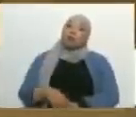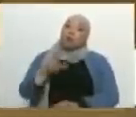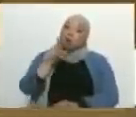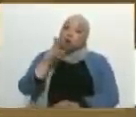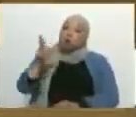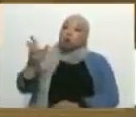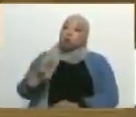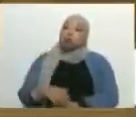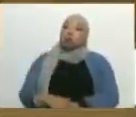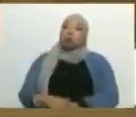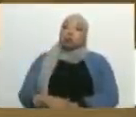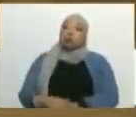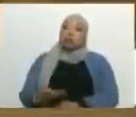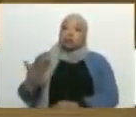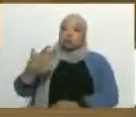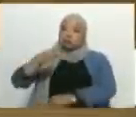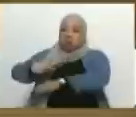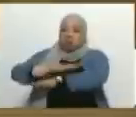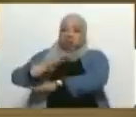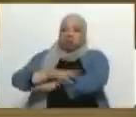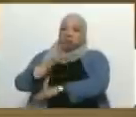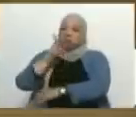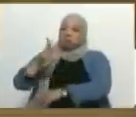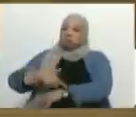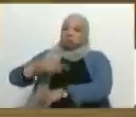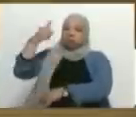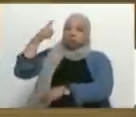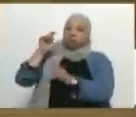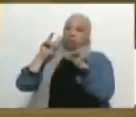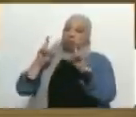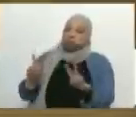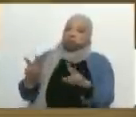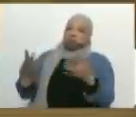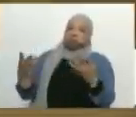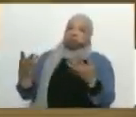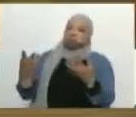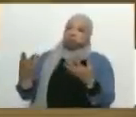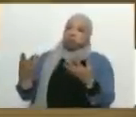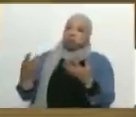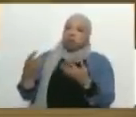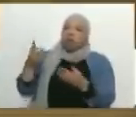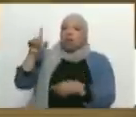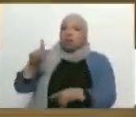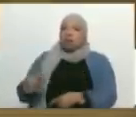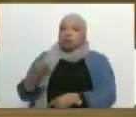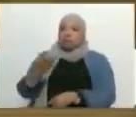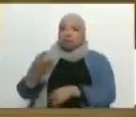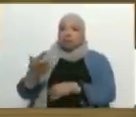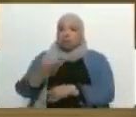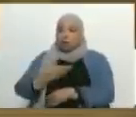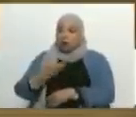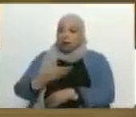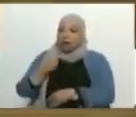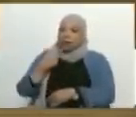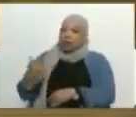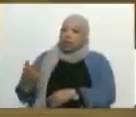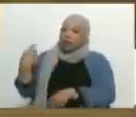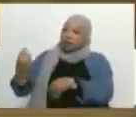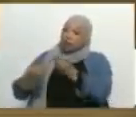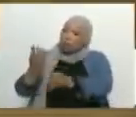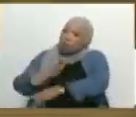Horroroso e indignante es, y decepcionante diría yo, es